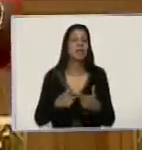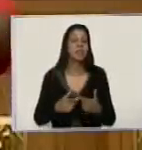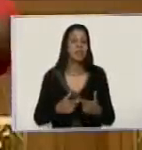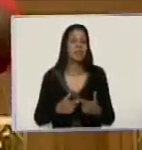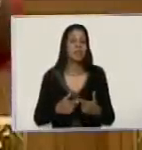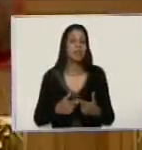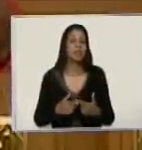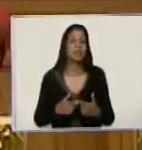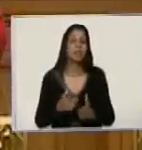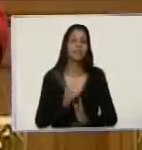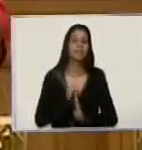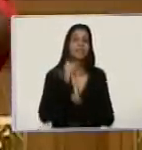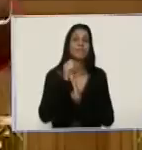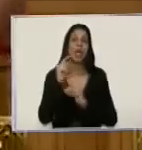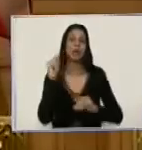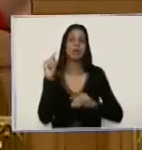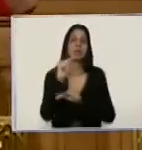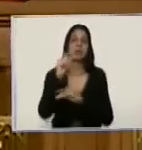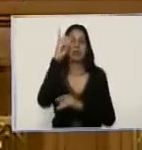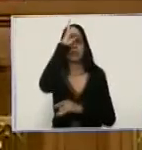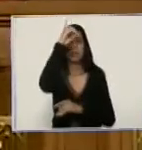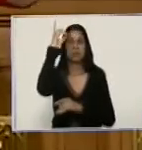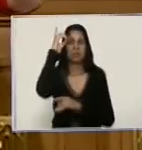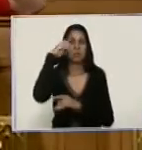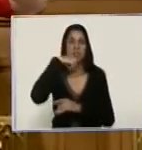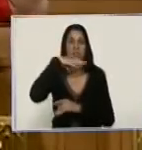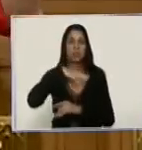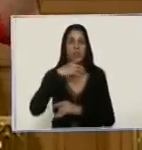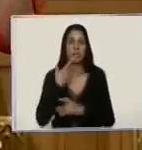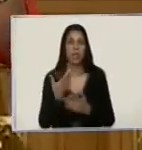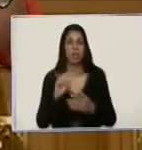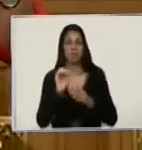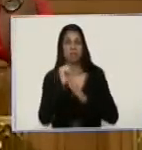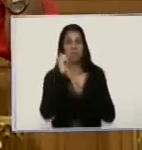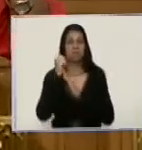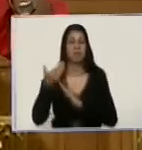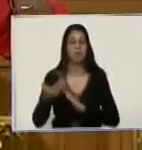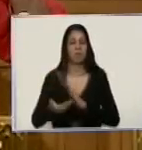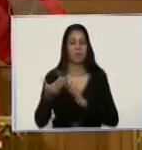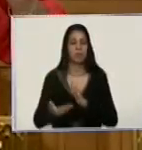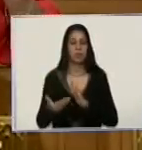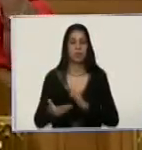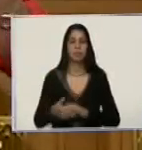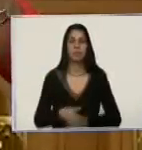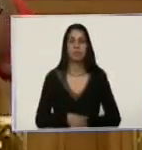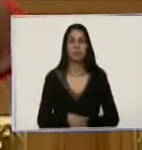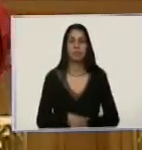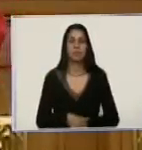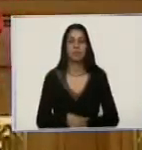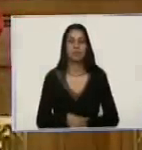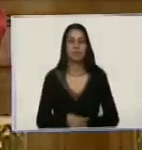figuras históricas, porque Diosdado Cabello es una figura histórica, y yo te lo niegue, ¿ah? ¿Mm?